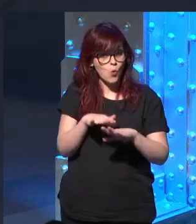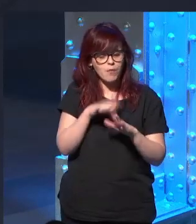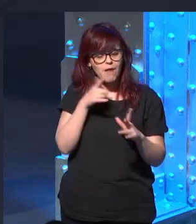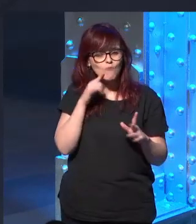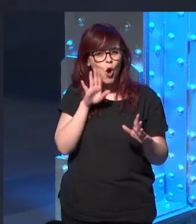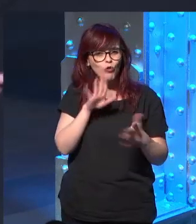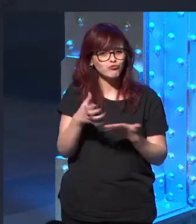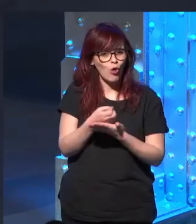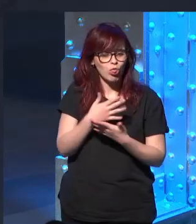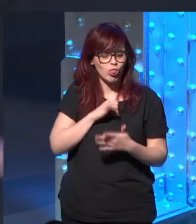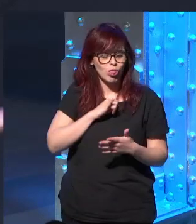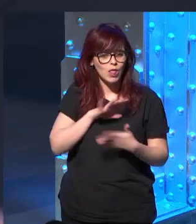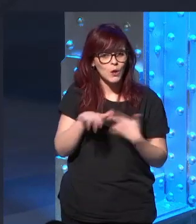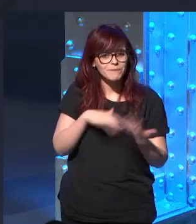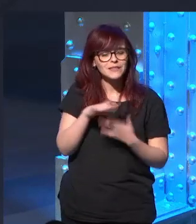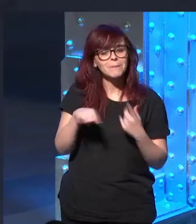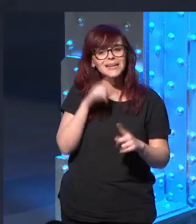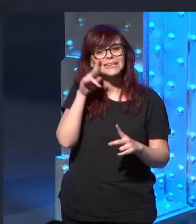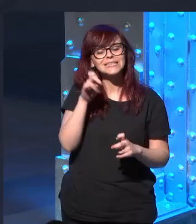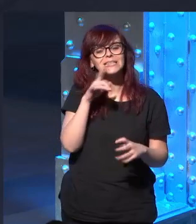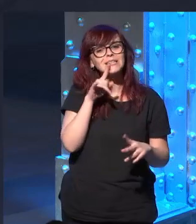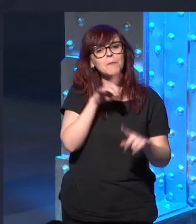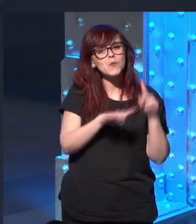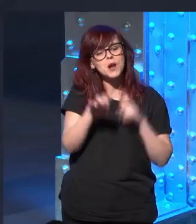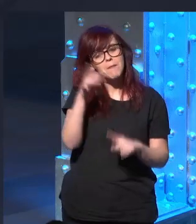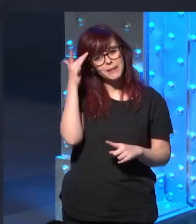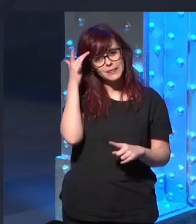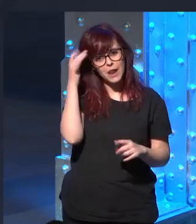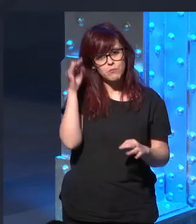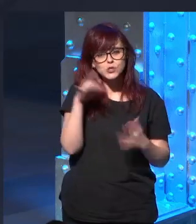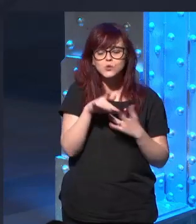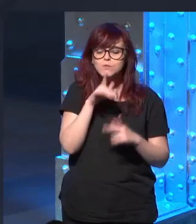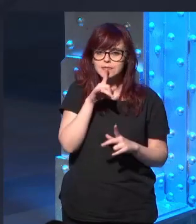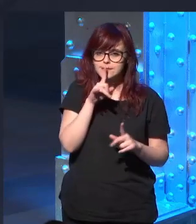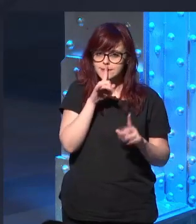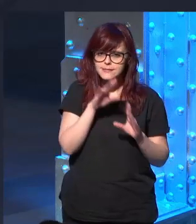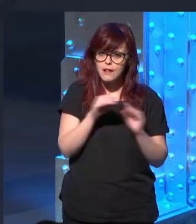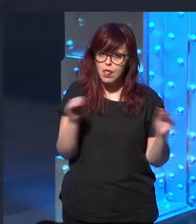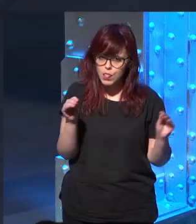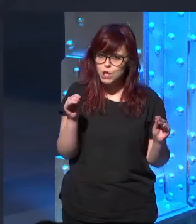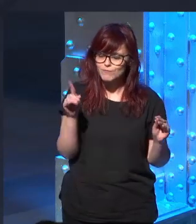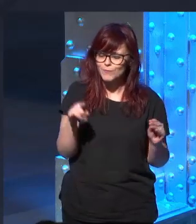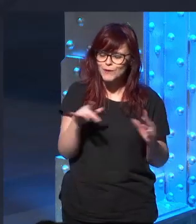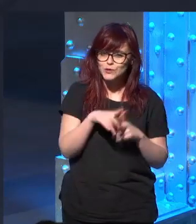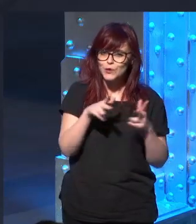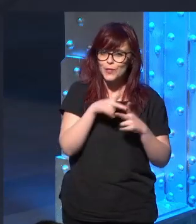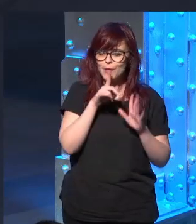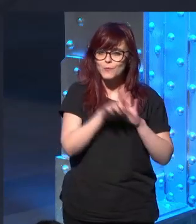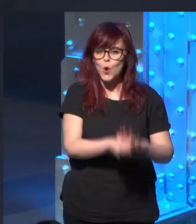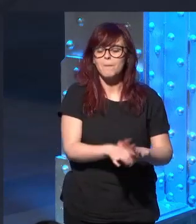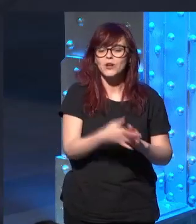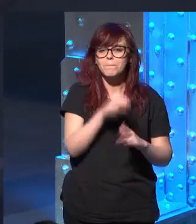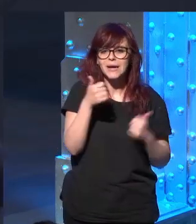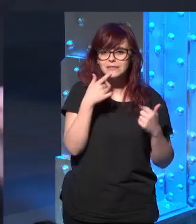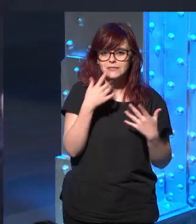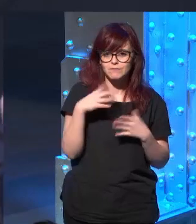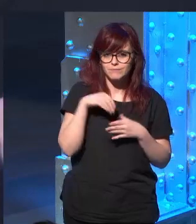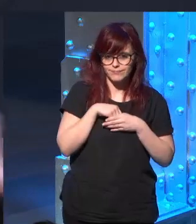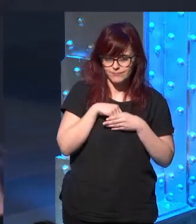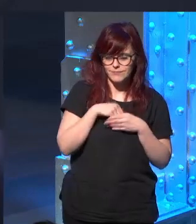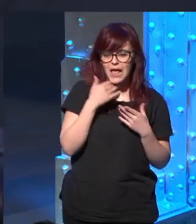también quería hablar del trastorno mental, que es otro de los grandes silencios, pero más íntimo. Si en este